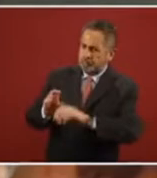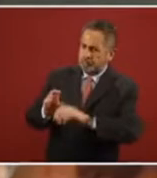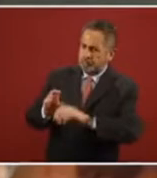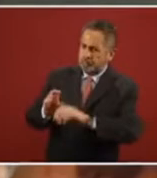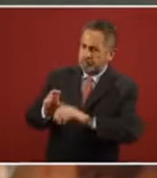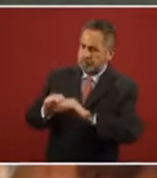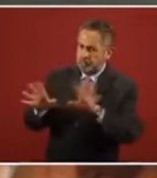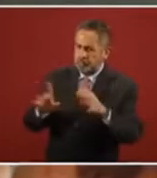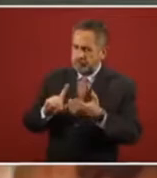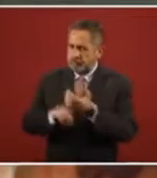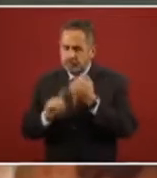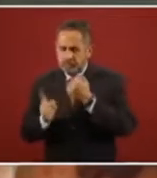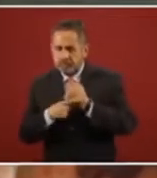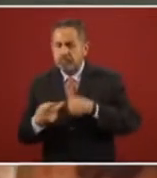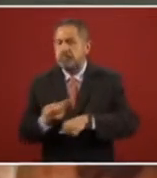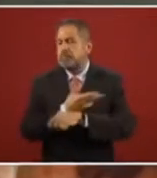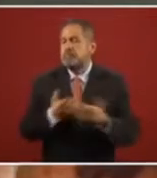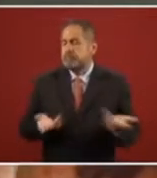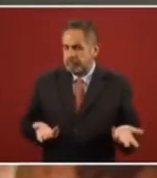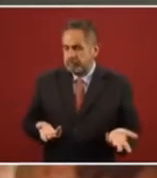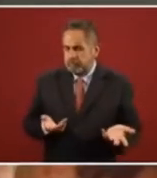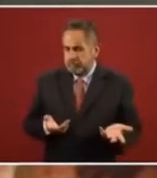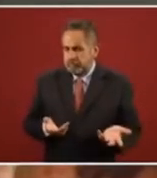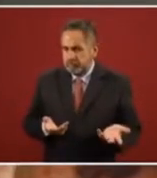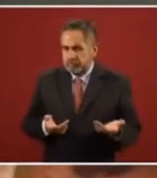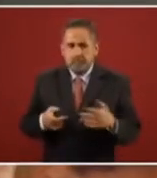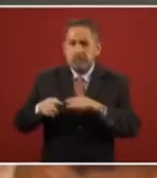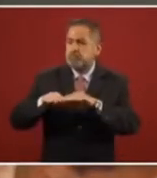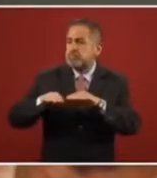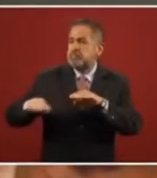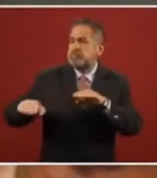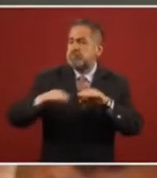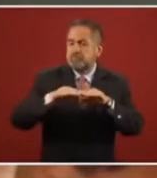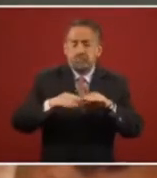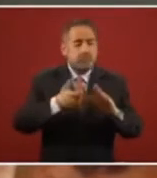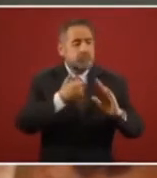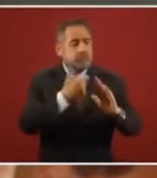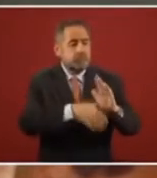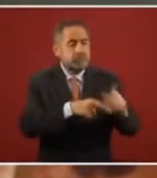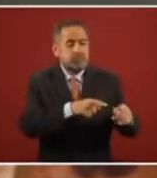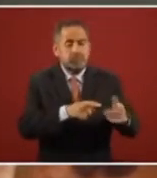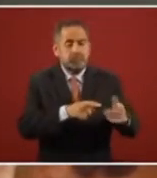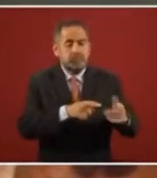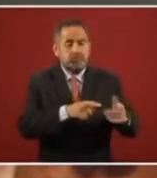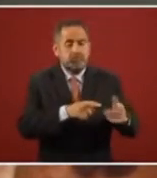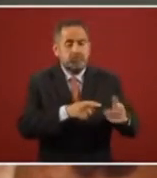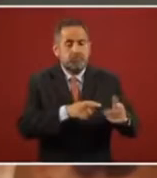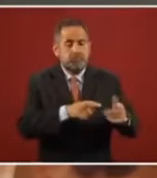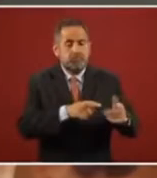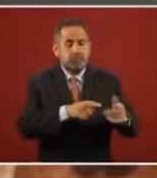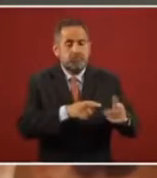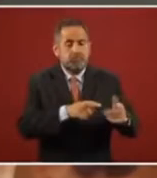para que que excluye precios volátiles como es por ejemplo los alimentos